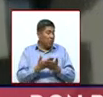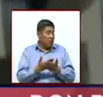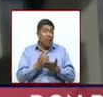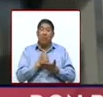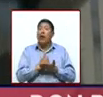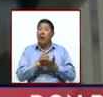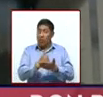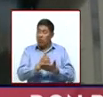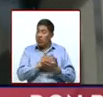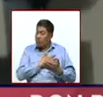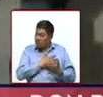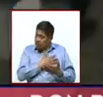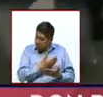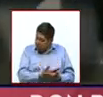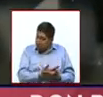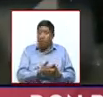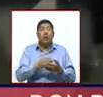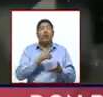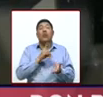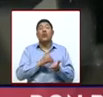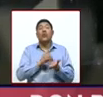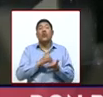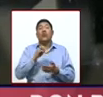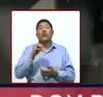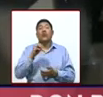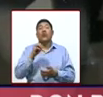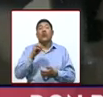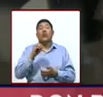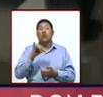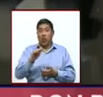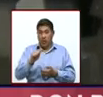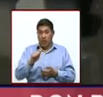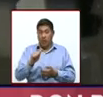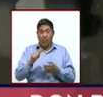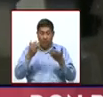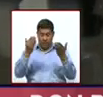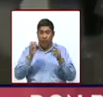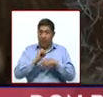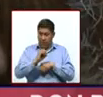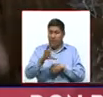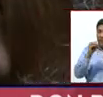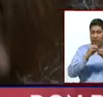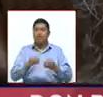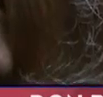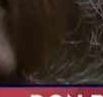y que ayuda de corazón, así como el doctor Joel Moya, y lo vamos a tener al tanto sobre este caso.